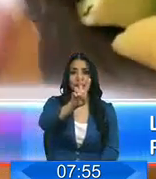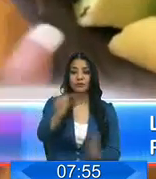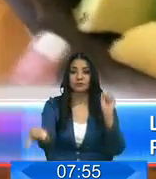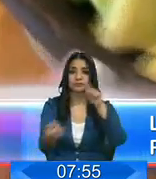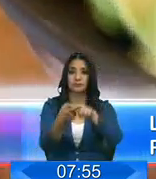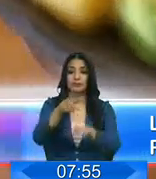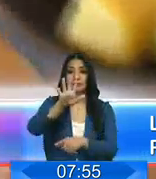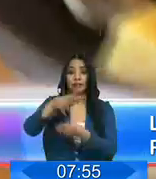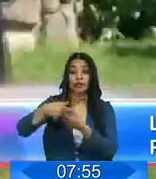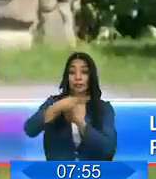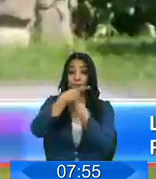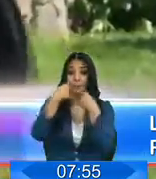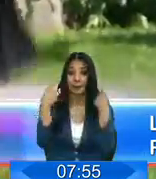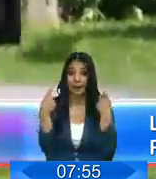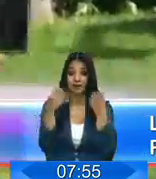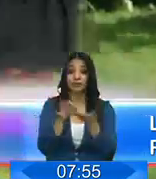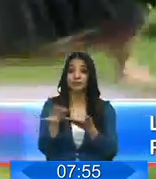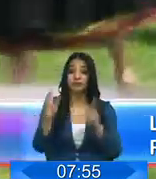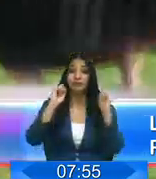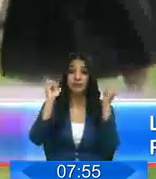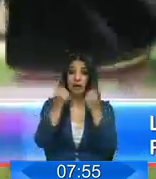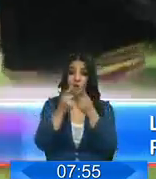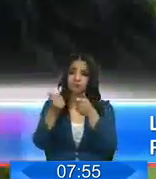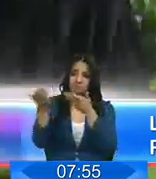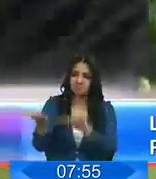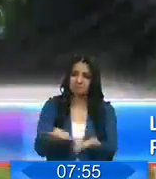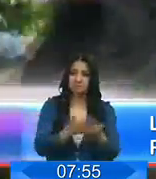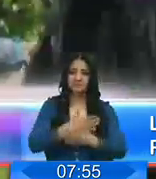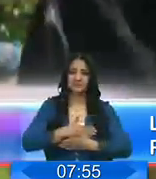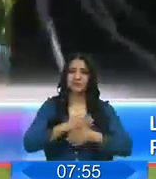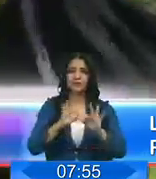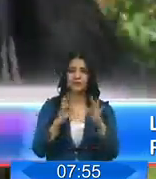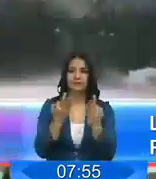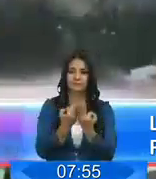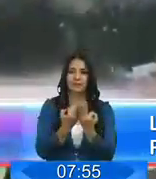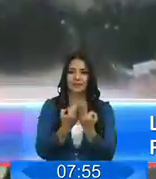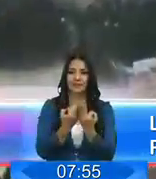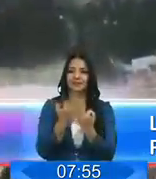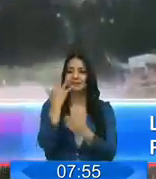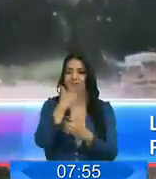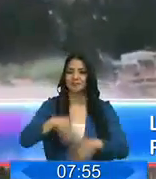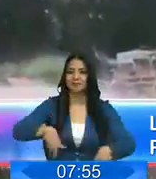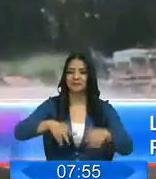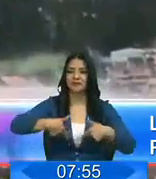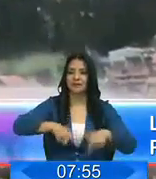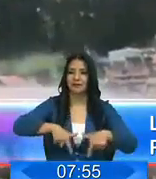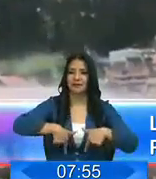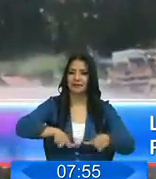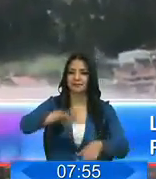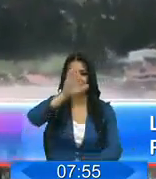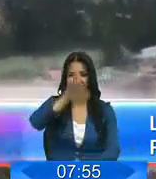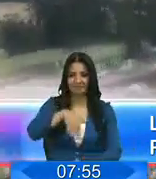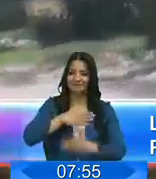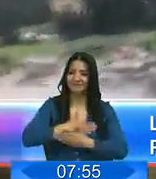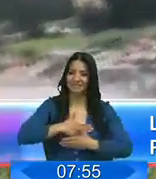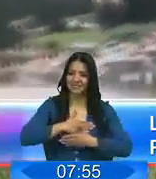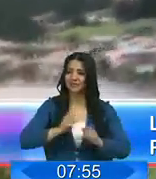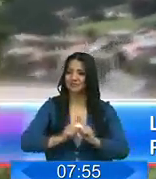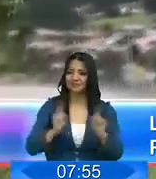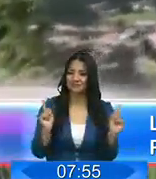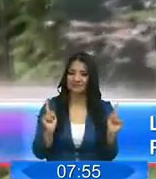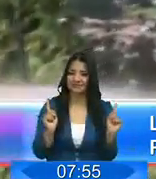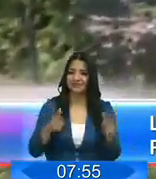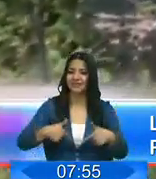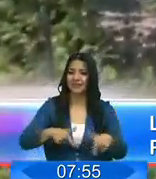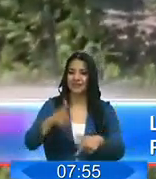marzo, el cantón Saraguro abre sus puertas para disfrutar en familia estos hermosos carnavales. Ven y pasa de una manera diferente al